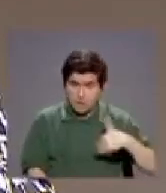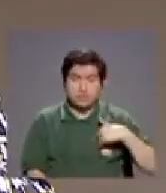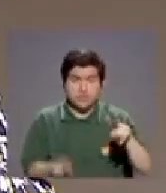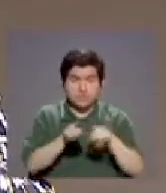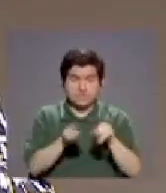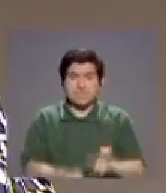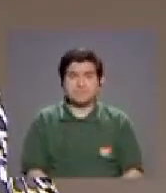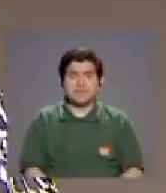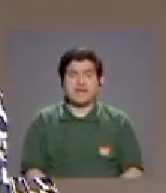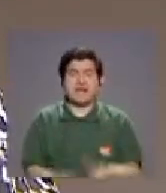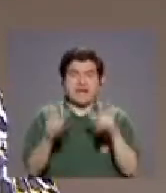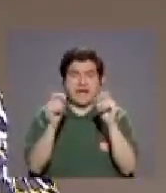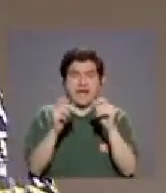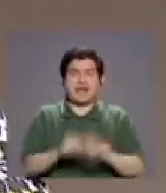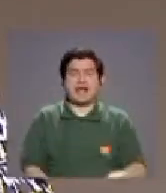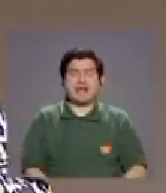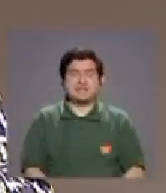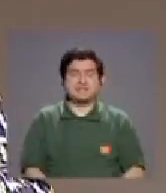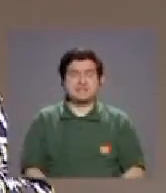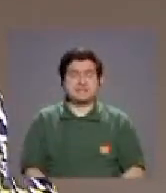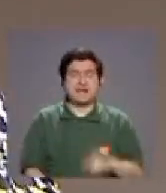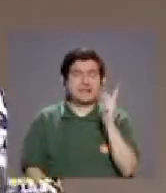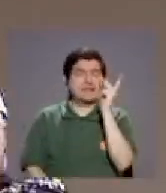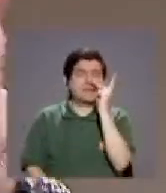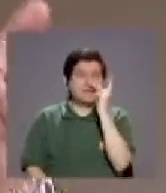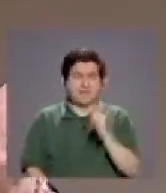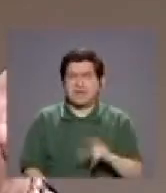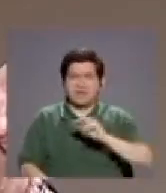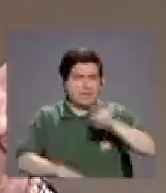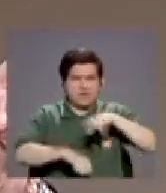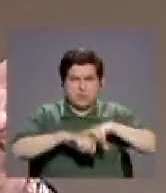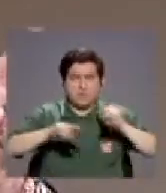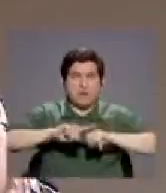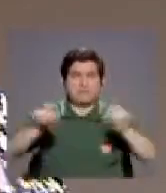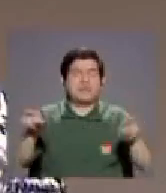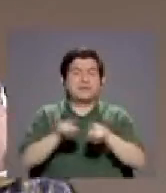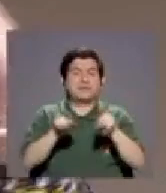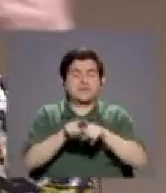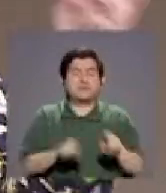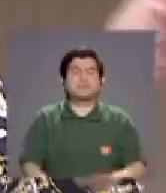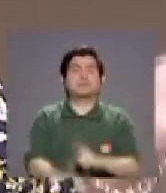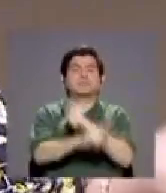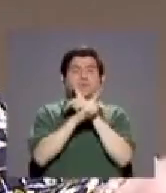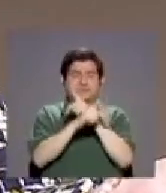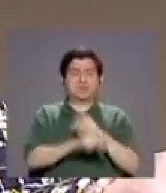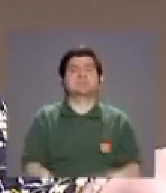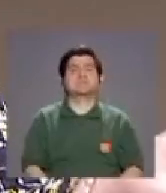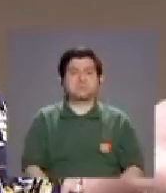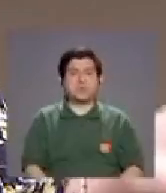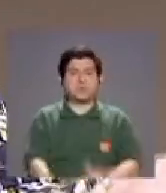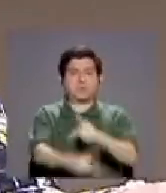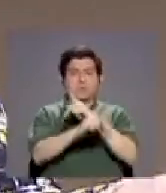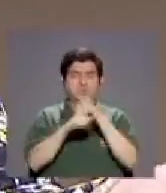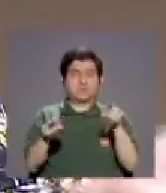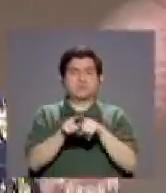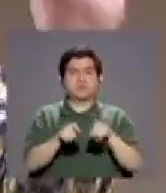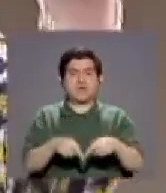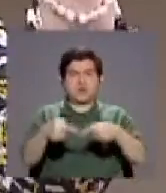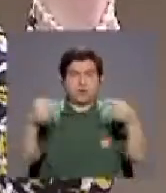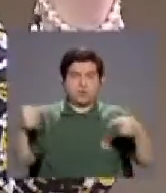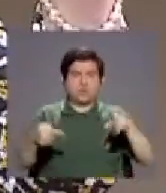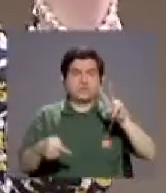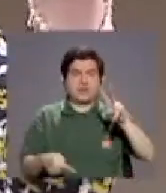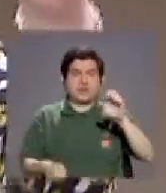cáncer de pene es muy infrecuente, lo protegería contra cáncer de pene, lo protegería también contra verrugas